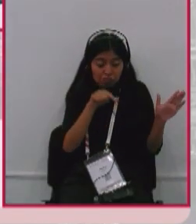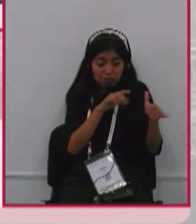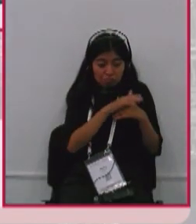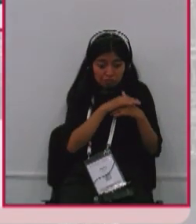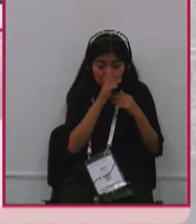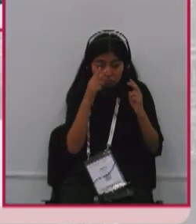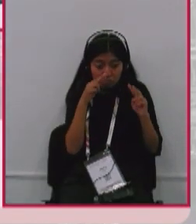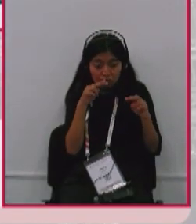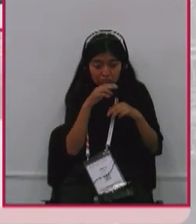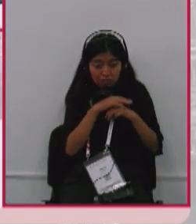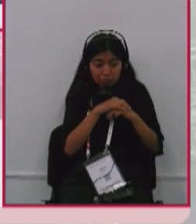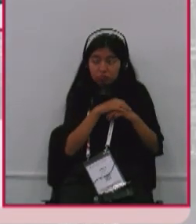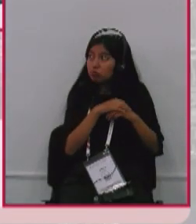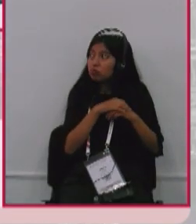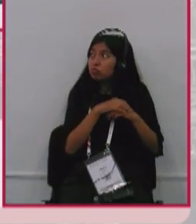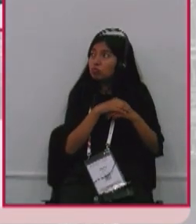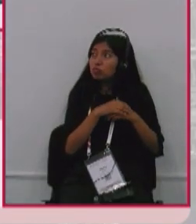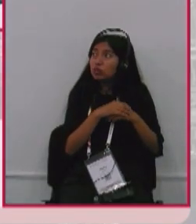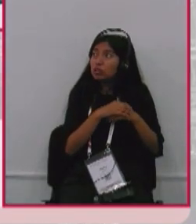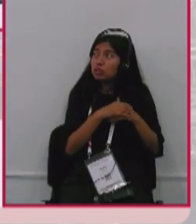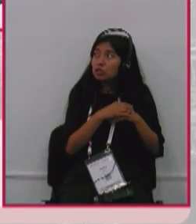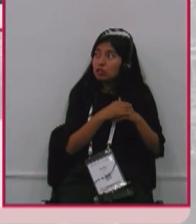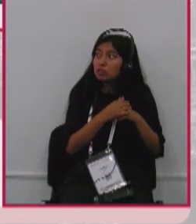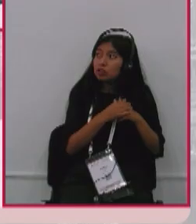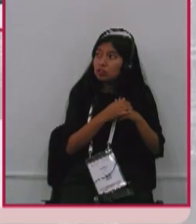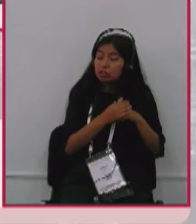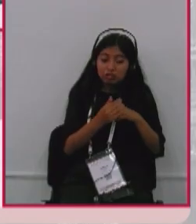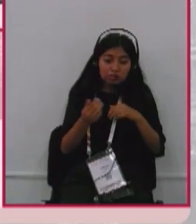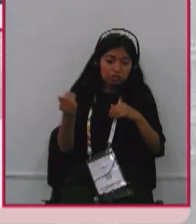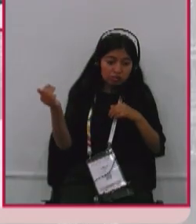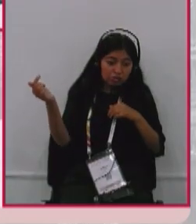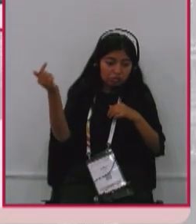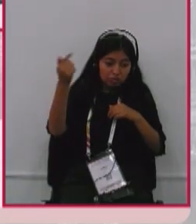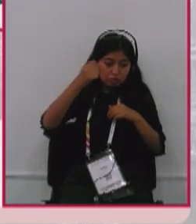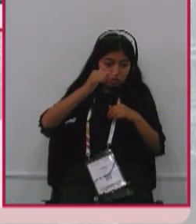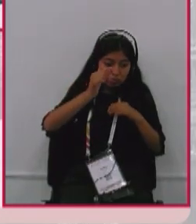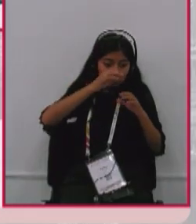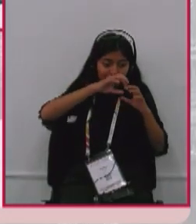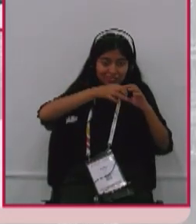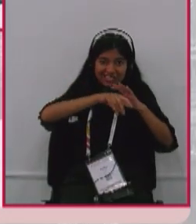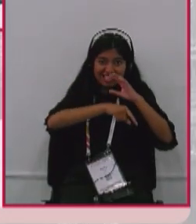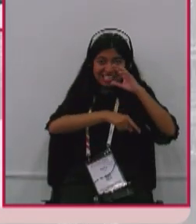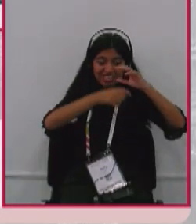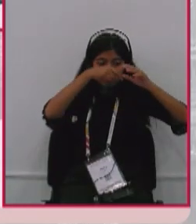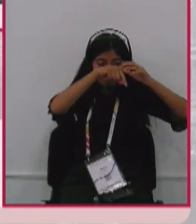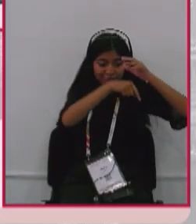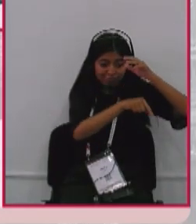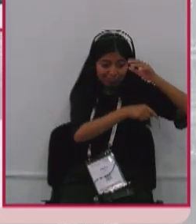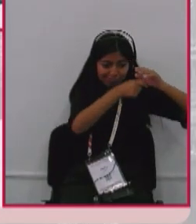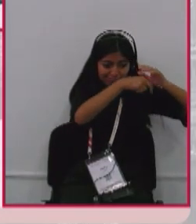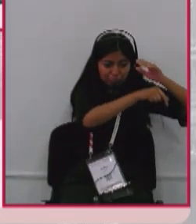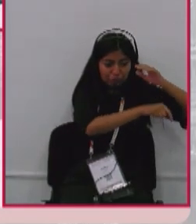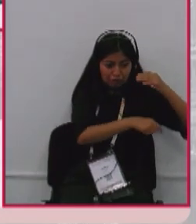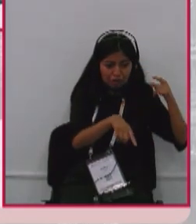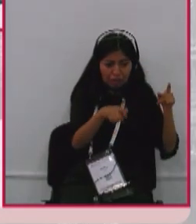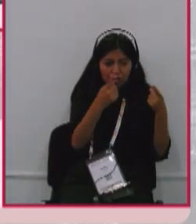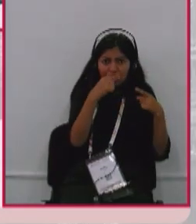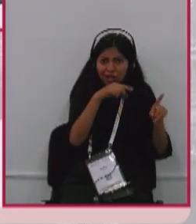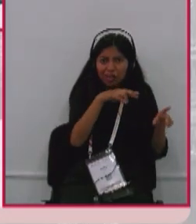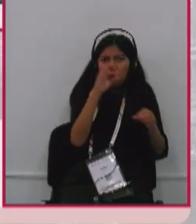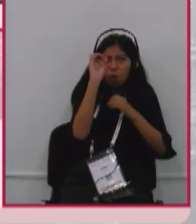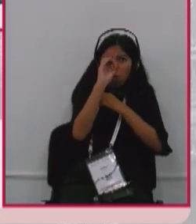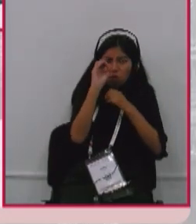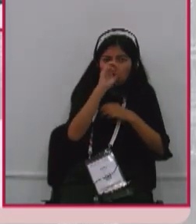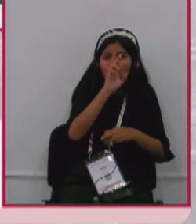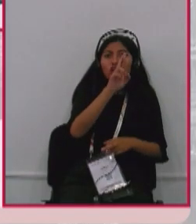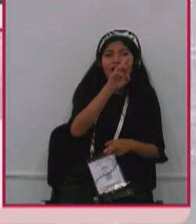vimos que hay perforaciones que se habían realizado anteriormente, vimos que todavía quedaba oro remanente,